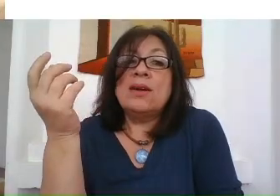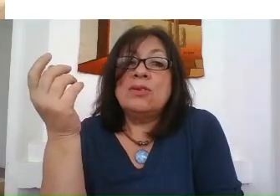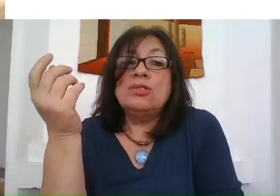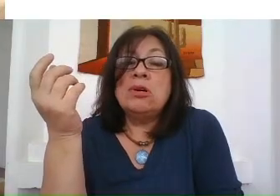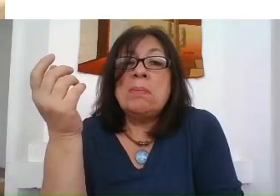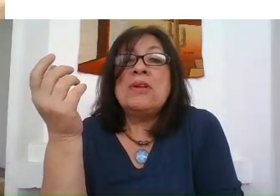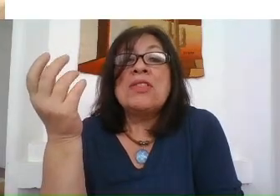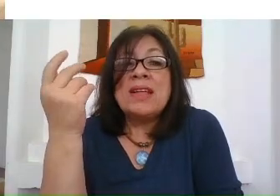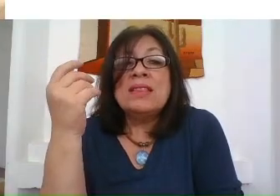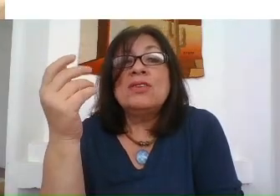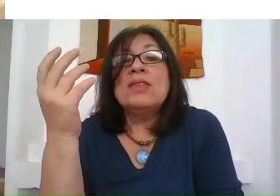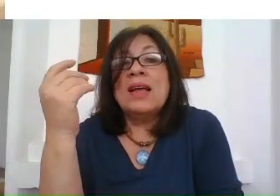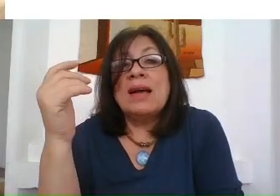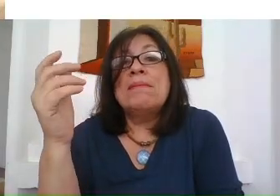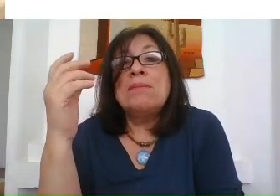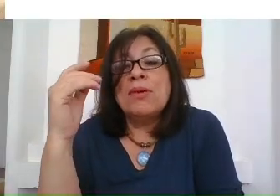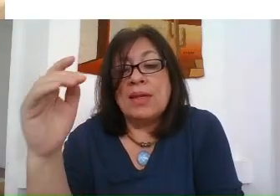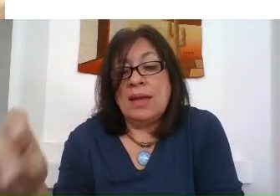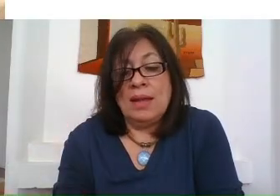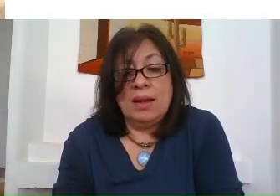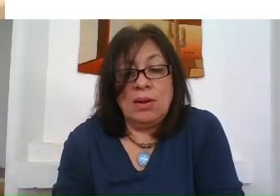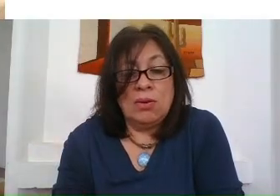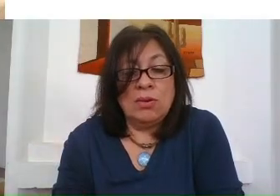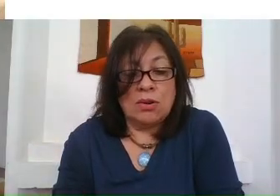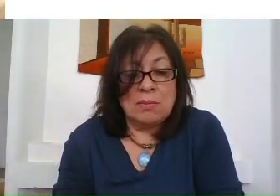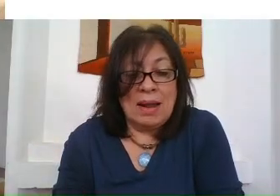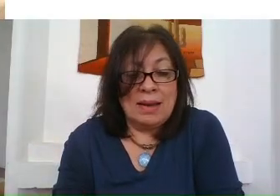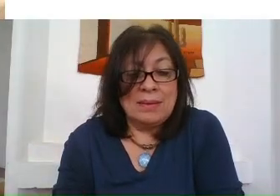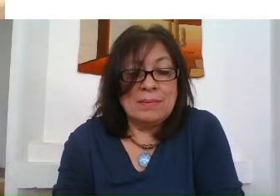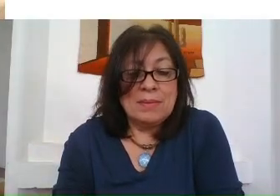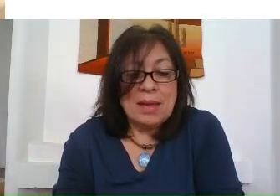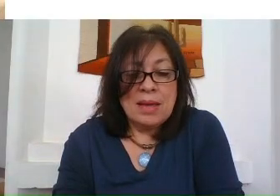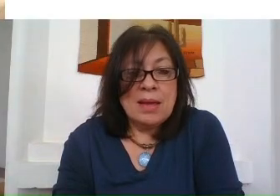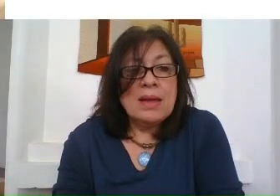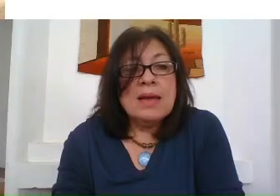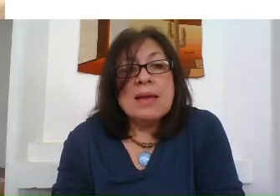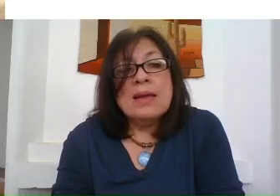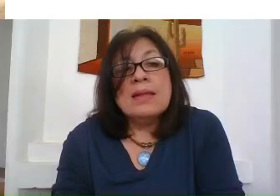del desarrollo, pero dentro del campo de lo normal.